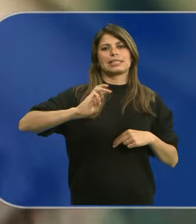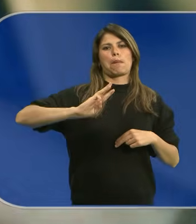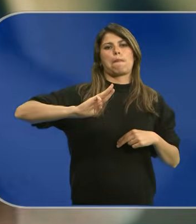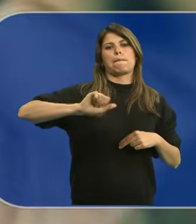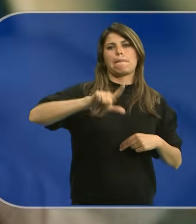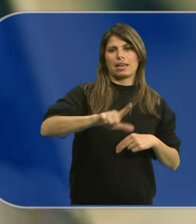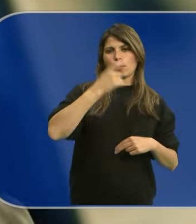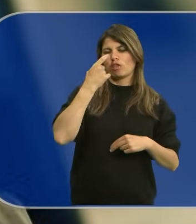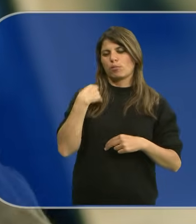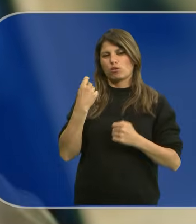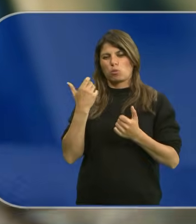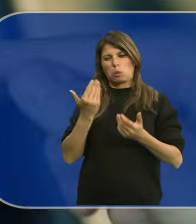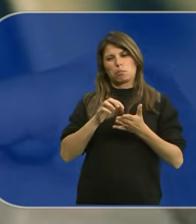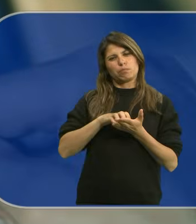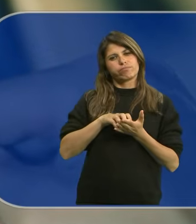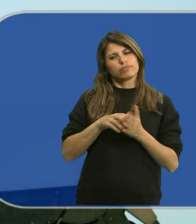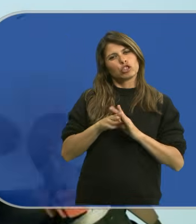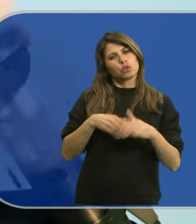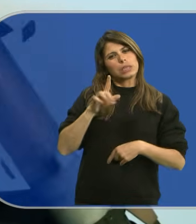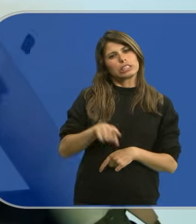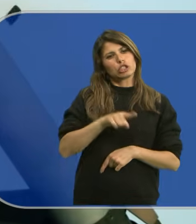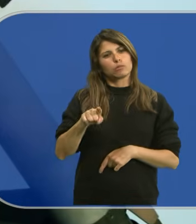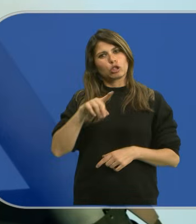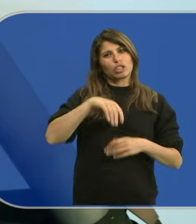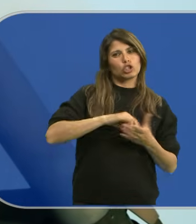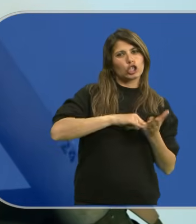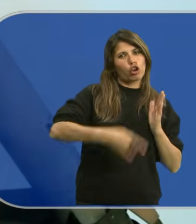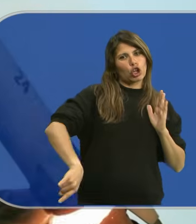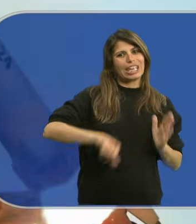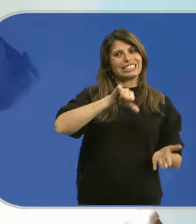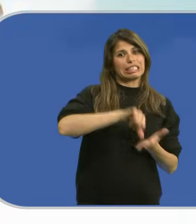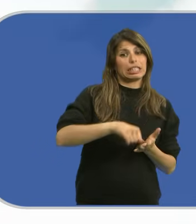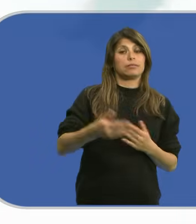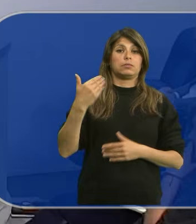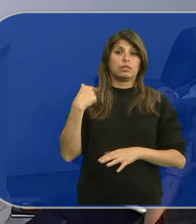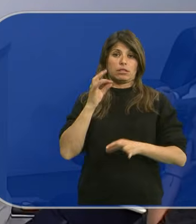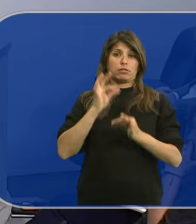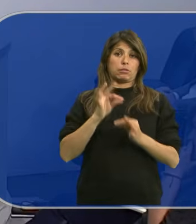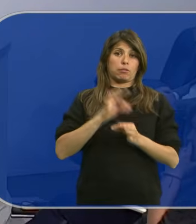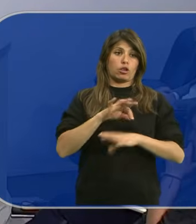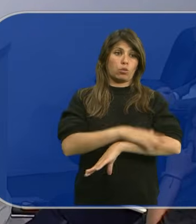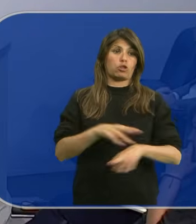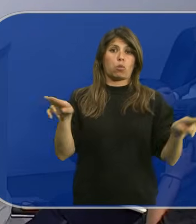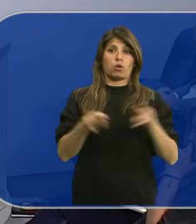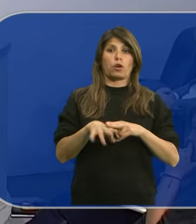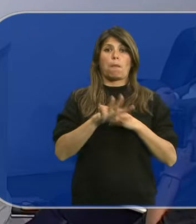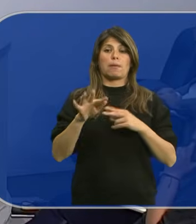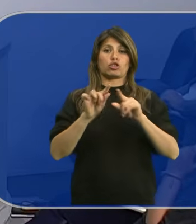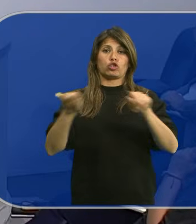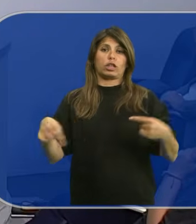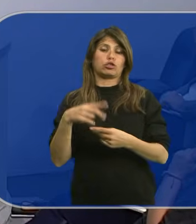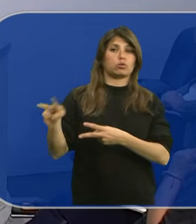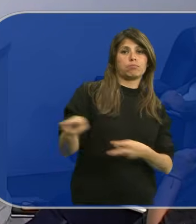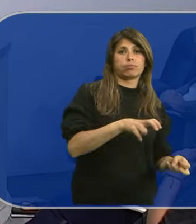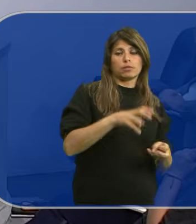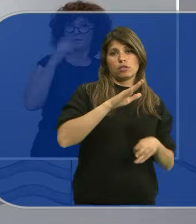pasado surgían dudas sobre su continuidad porque llevaba tecnología de Israel y en septiembre el gobierno bloqueó y embargó los contratos con ese país